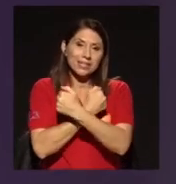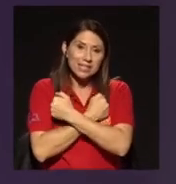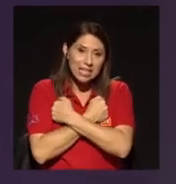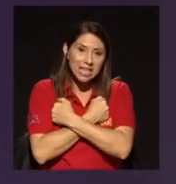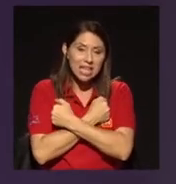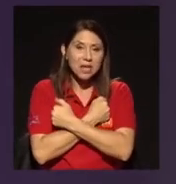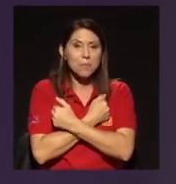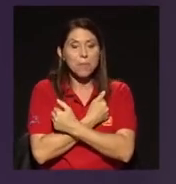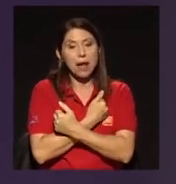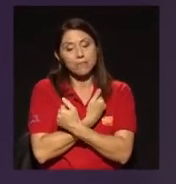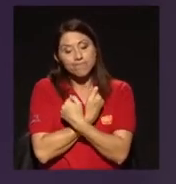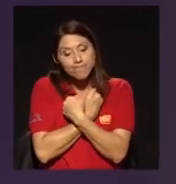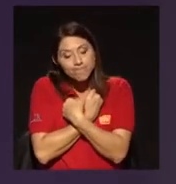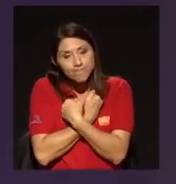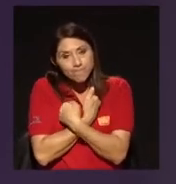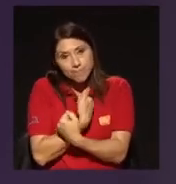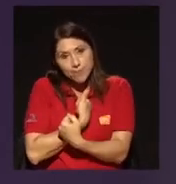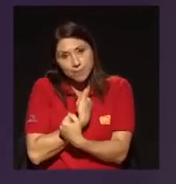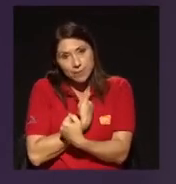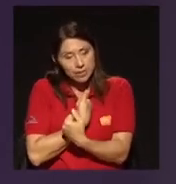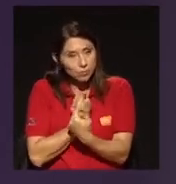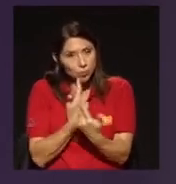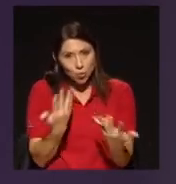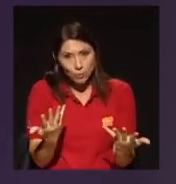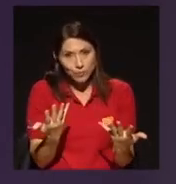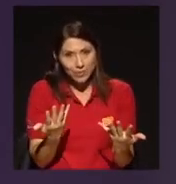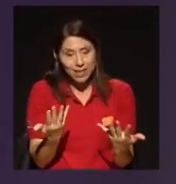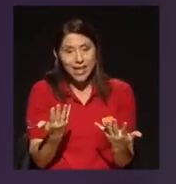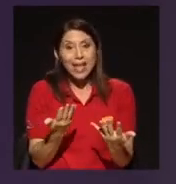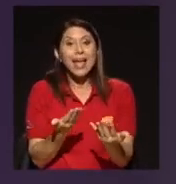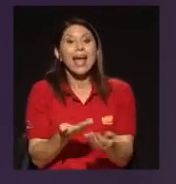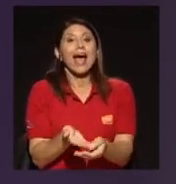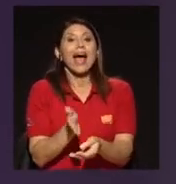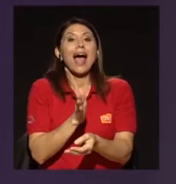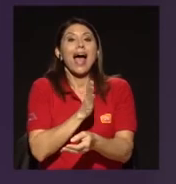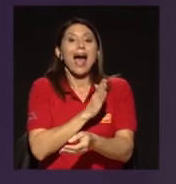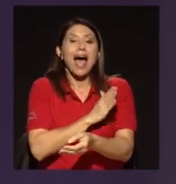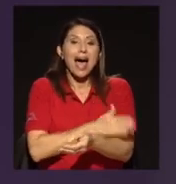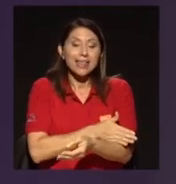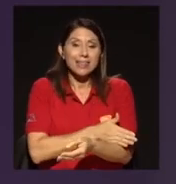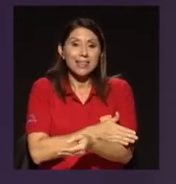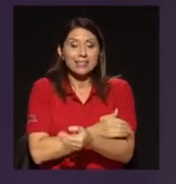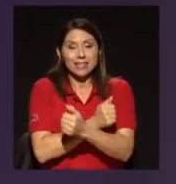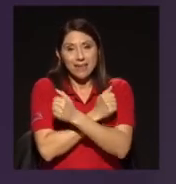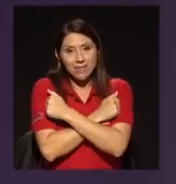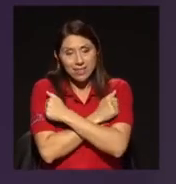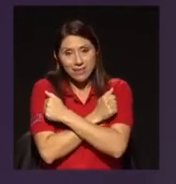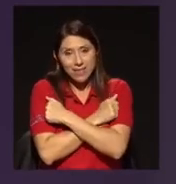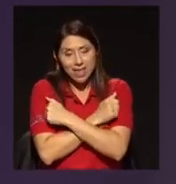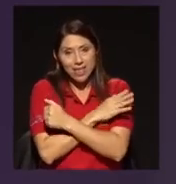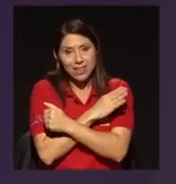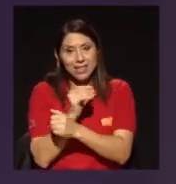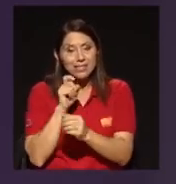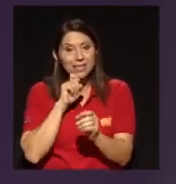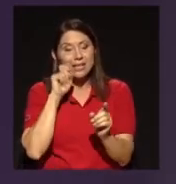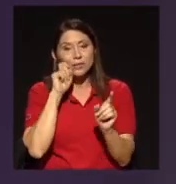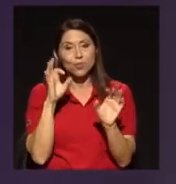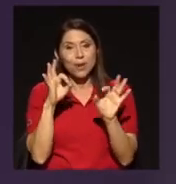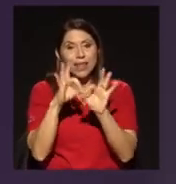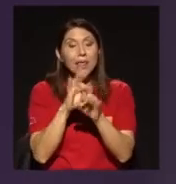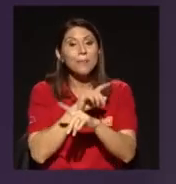me quiero a mí mismo, uh-huh. etcétera, antes de llegar a la afectividad y la sexualidad. Pero